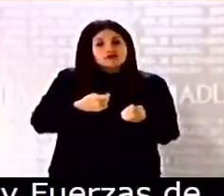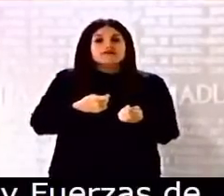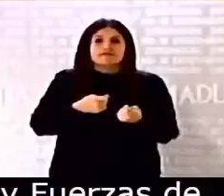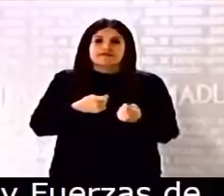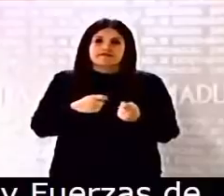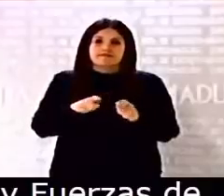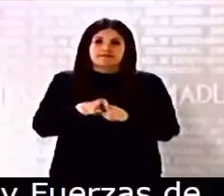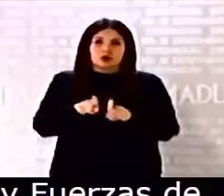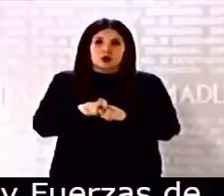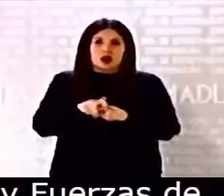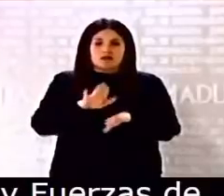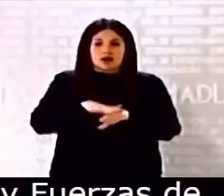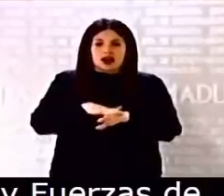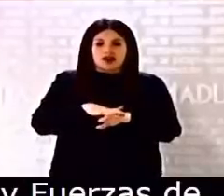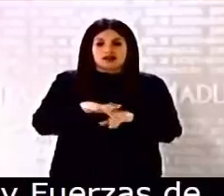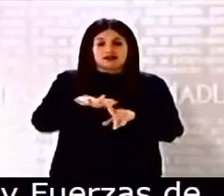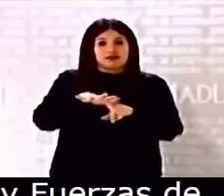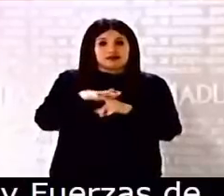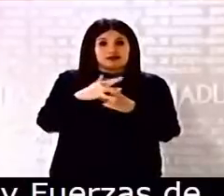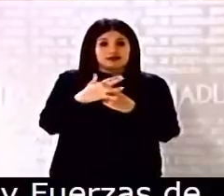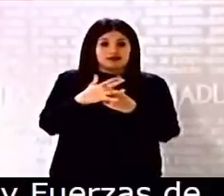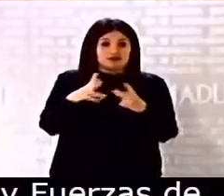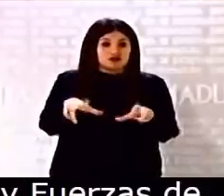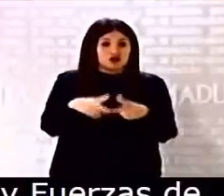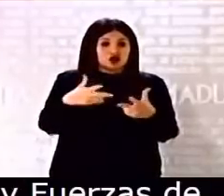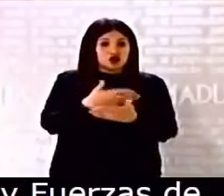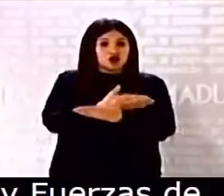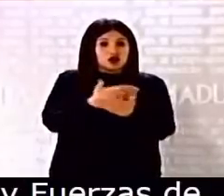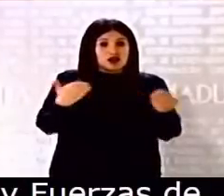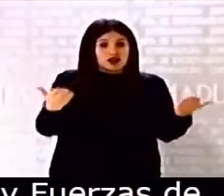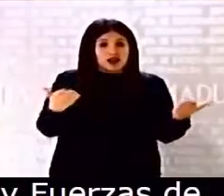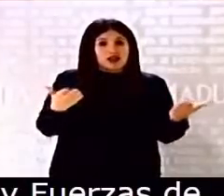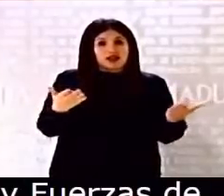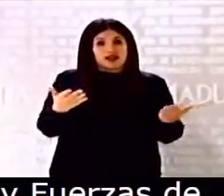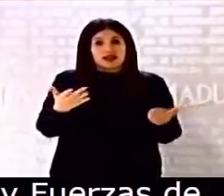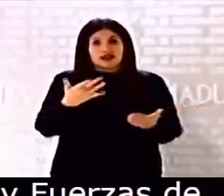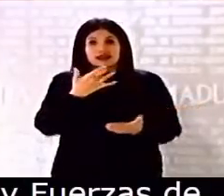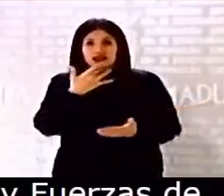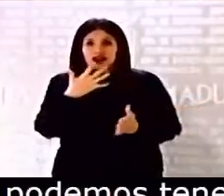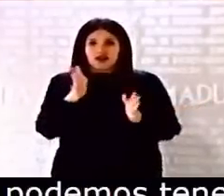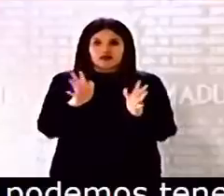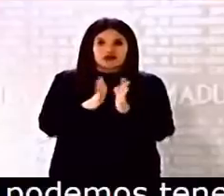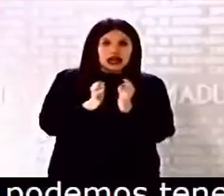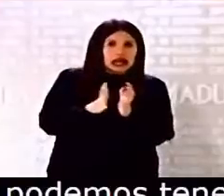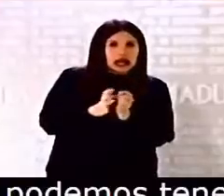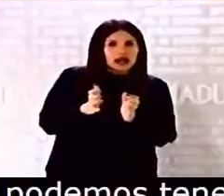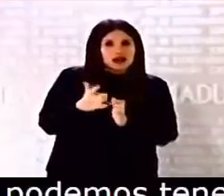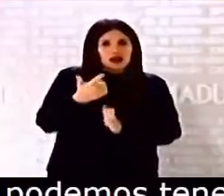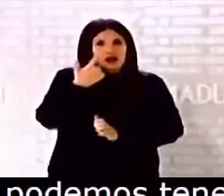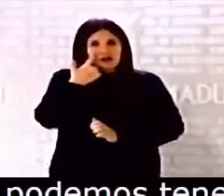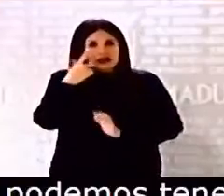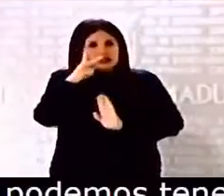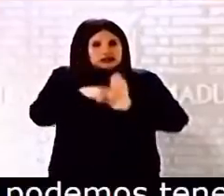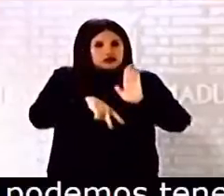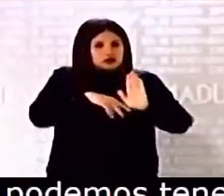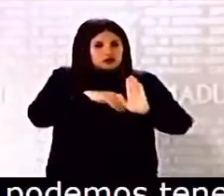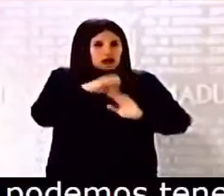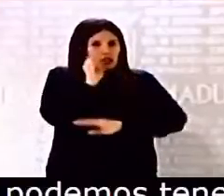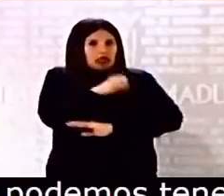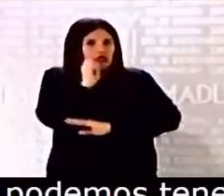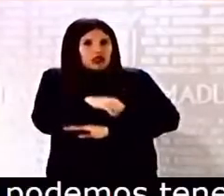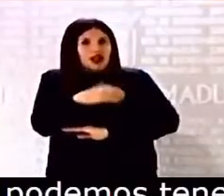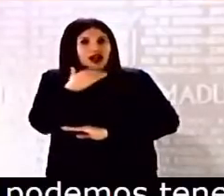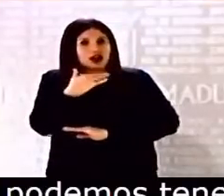momentos que como sociedad podemos tener tentaciones de saltarnos determinadas